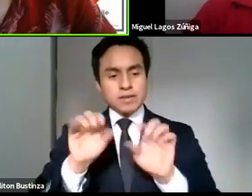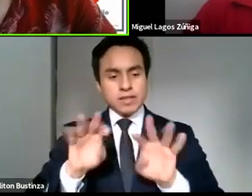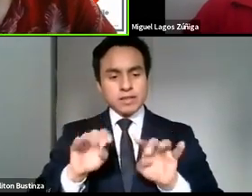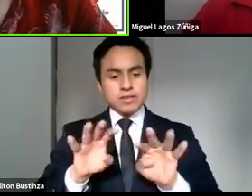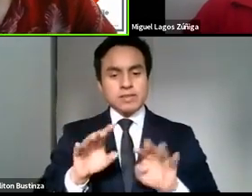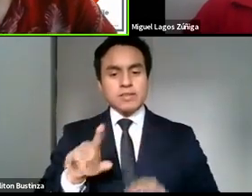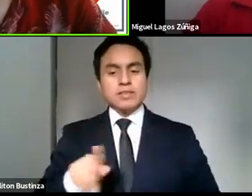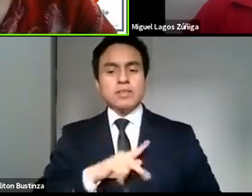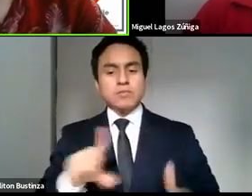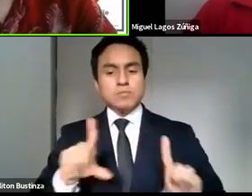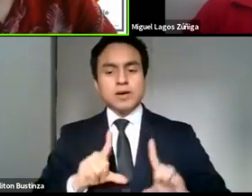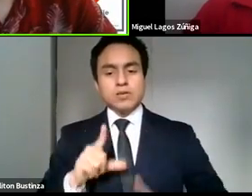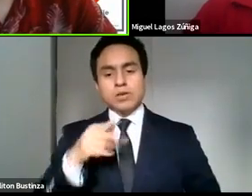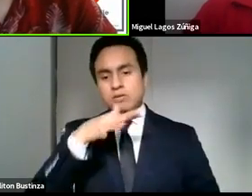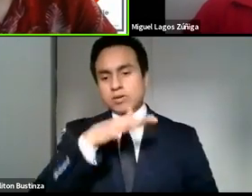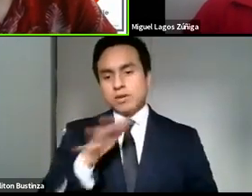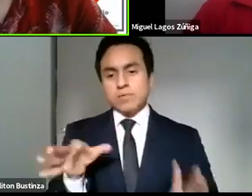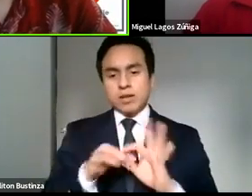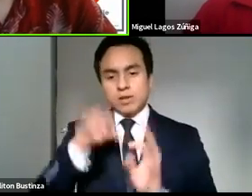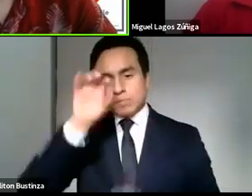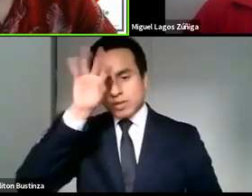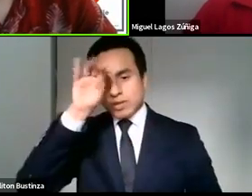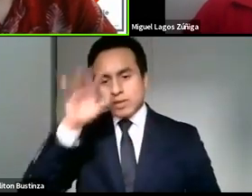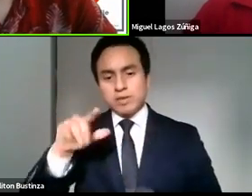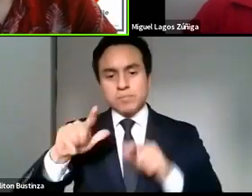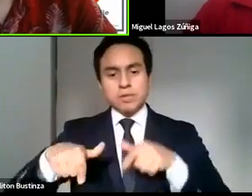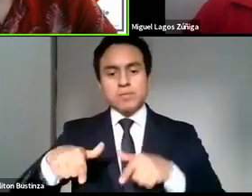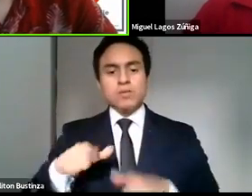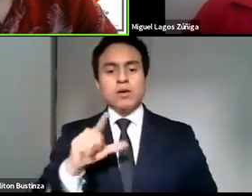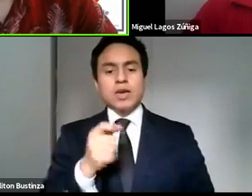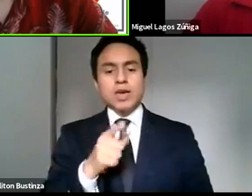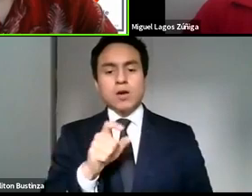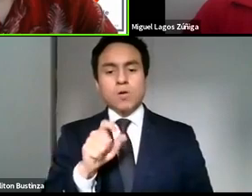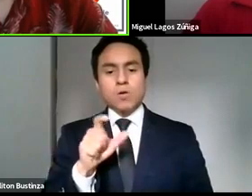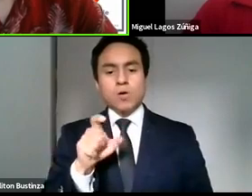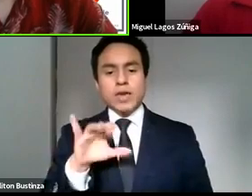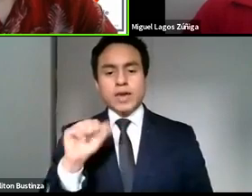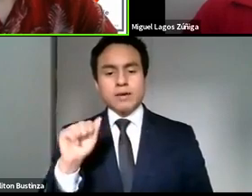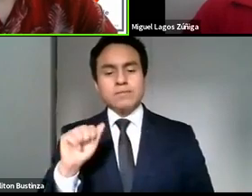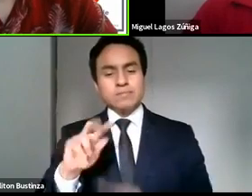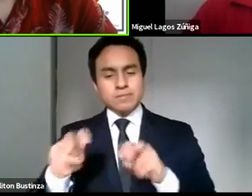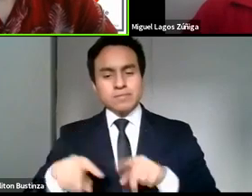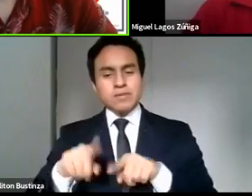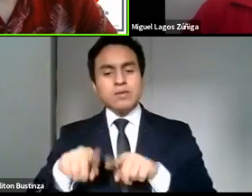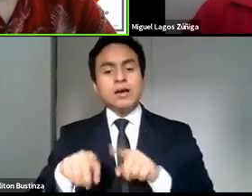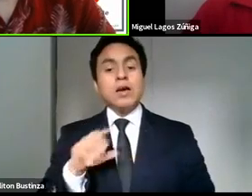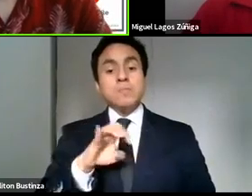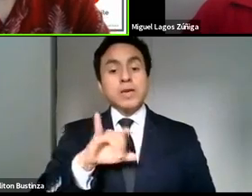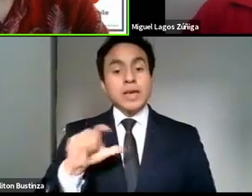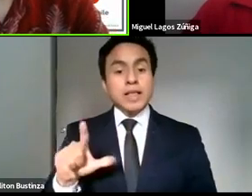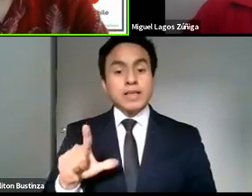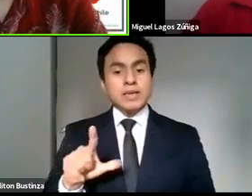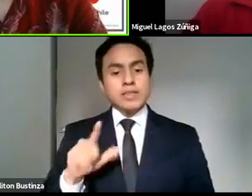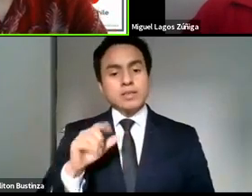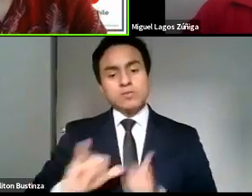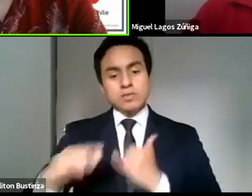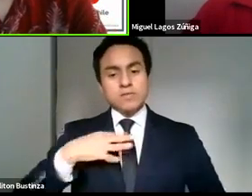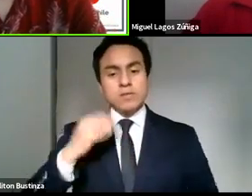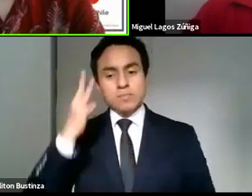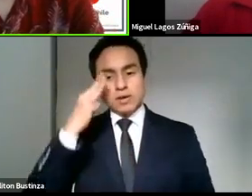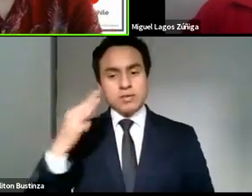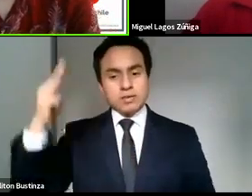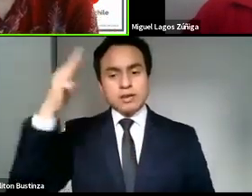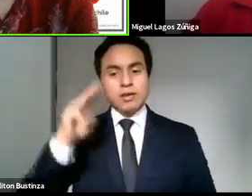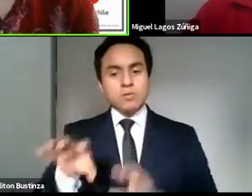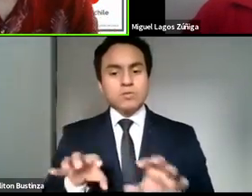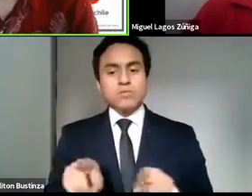de Hidrogeología aplicado a la minería del Departamento de Geología. Miguel es ingeniero civil y magíster en Recursos y Medio Ambiente